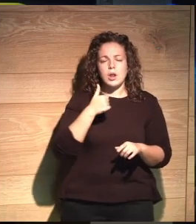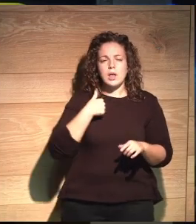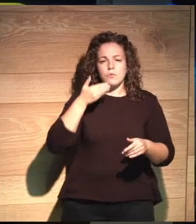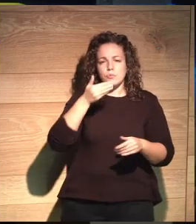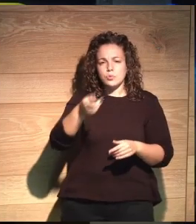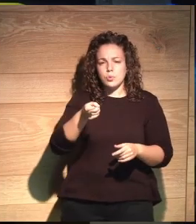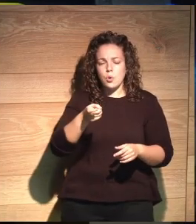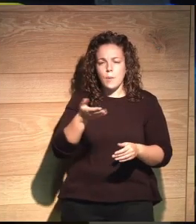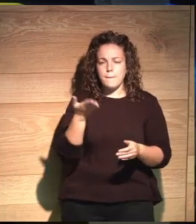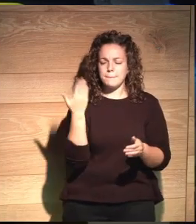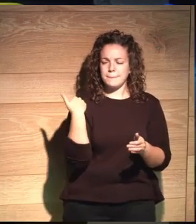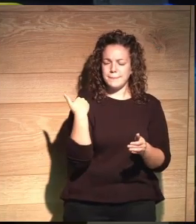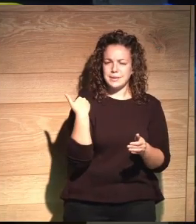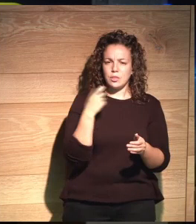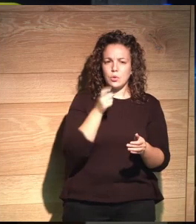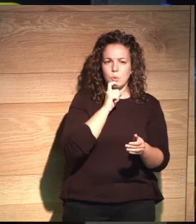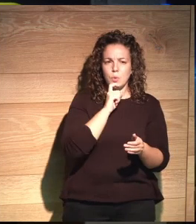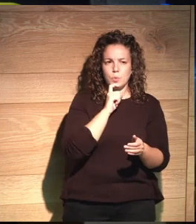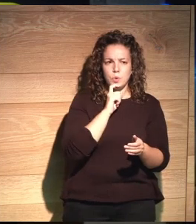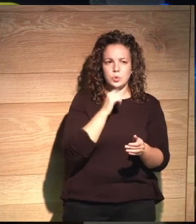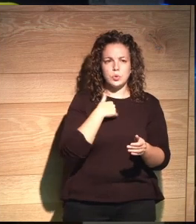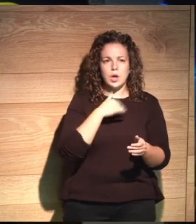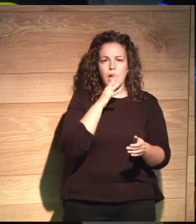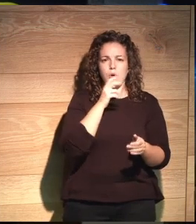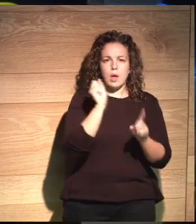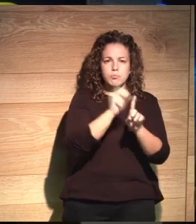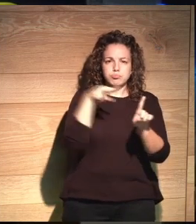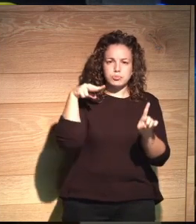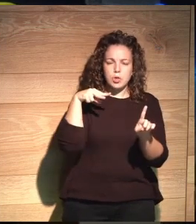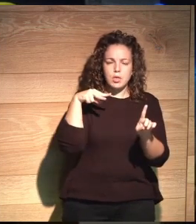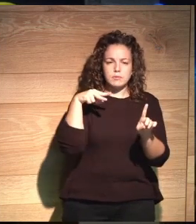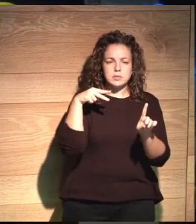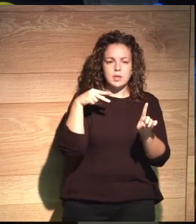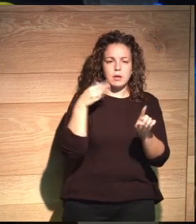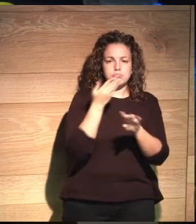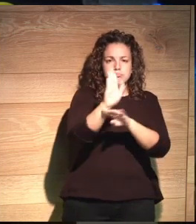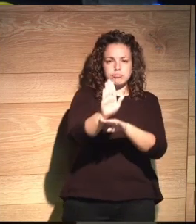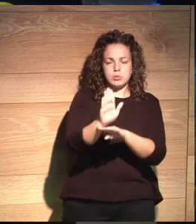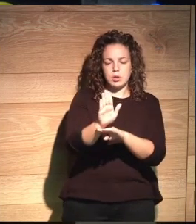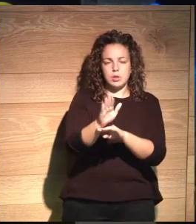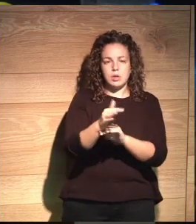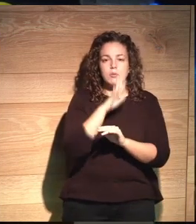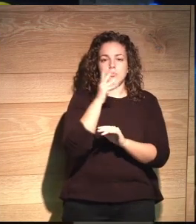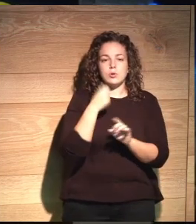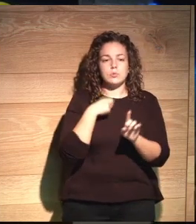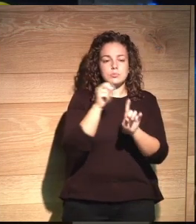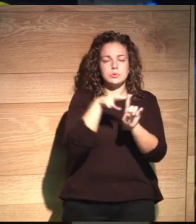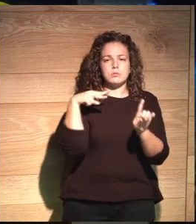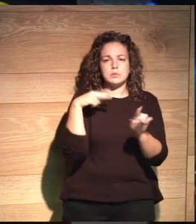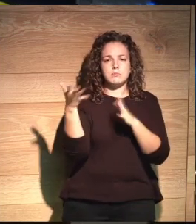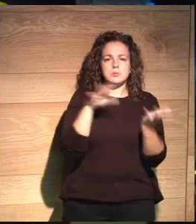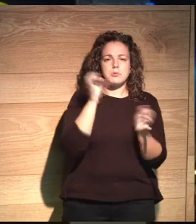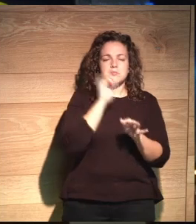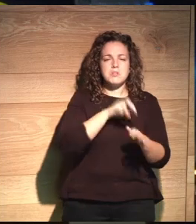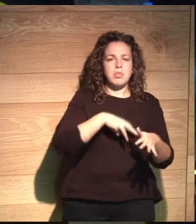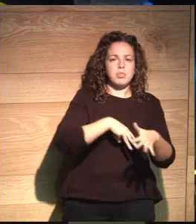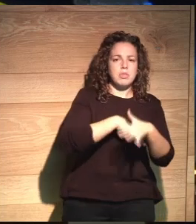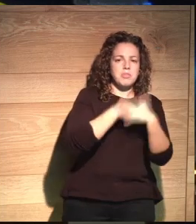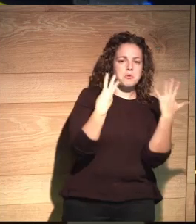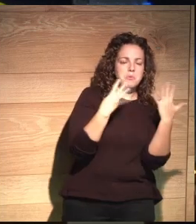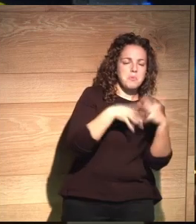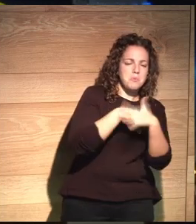en el pasado voy a compartir con ustedes algunos puntos de vista que nos llevan a finales del siglo 19 al principio del